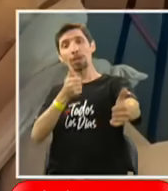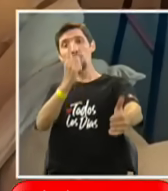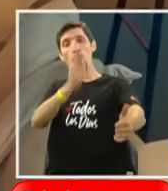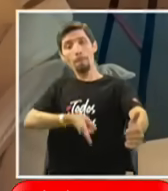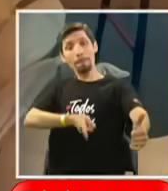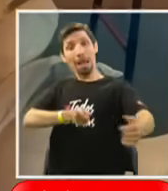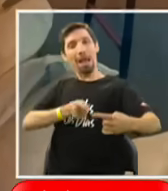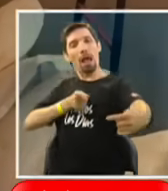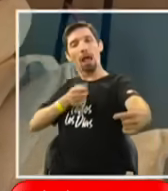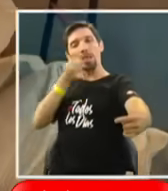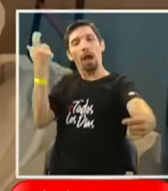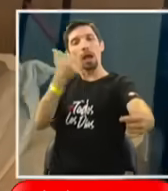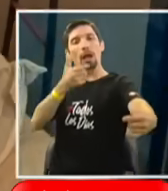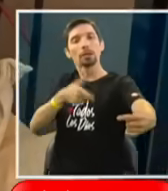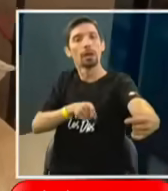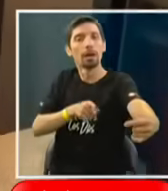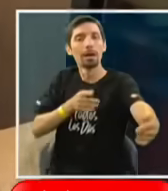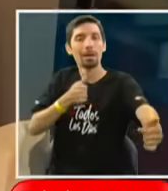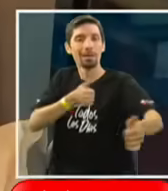weón.